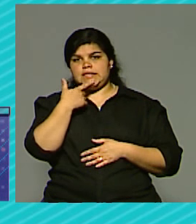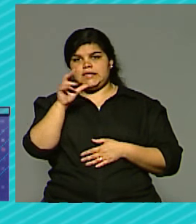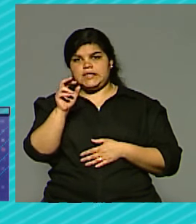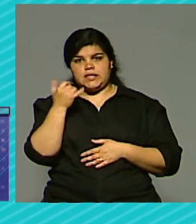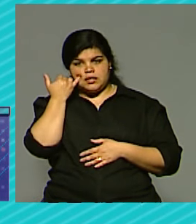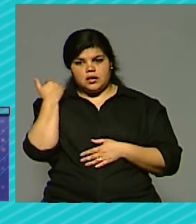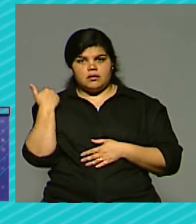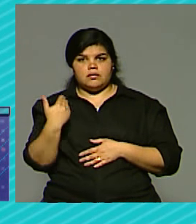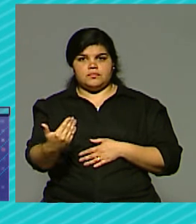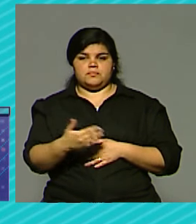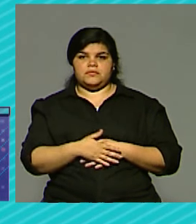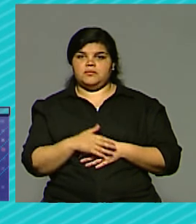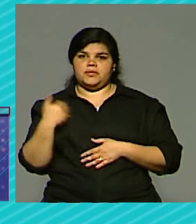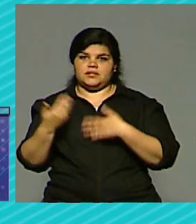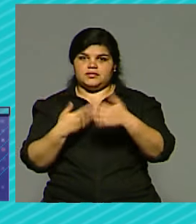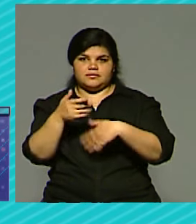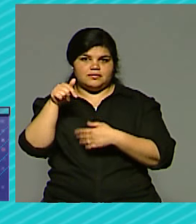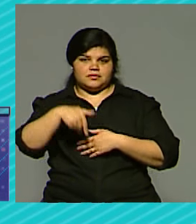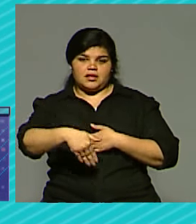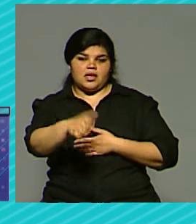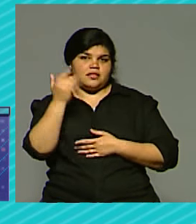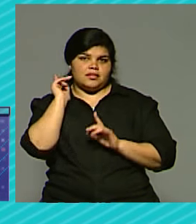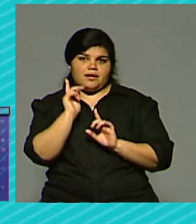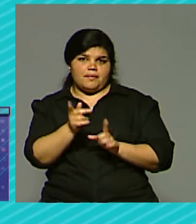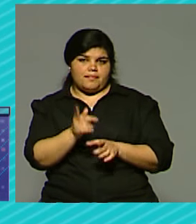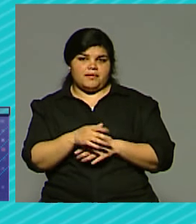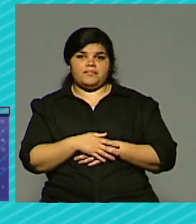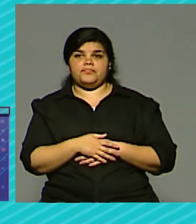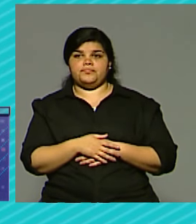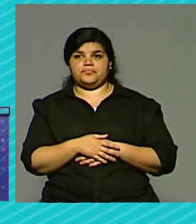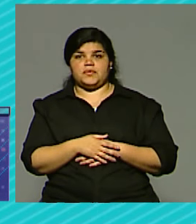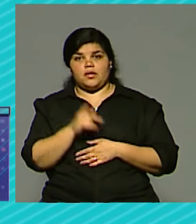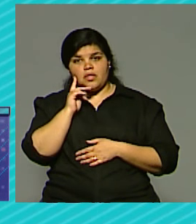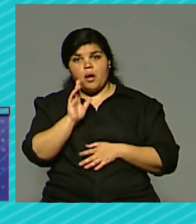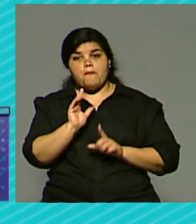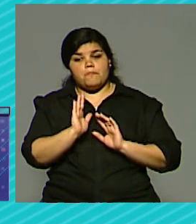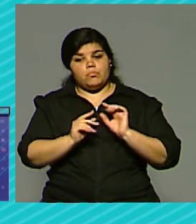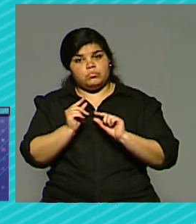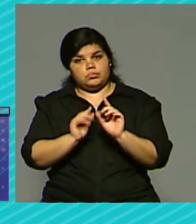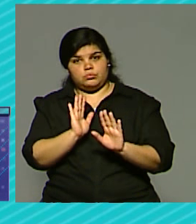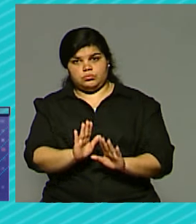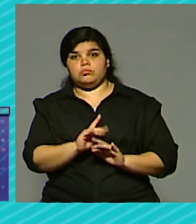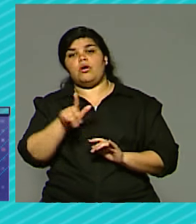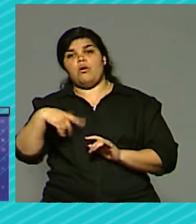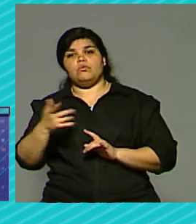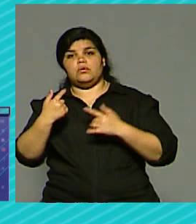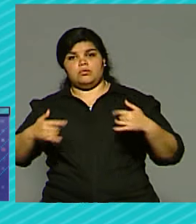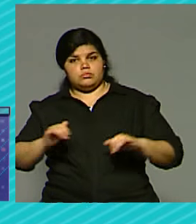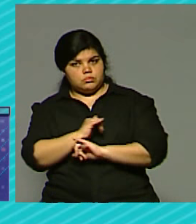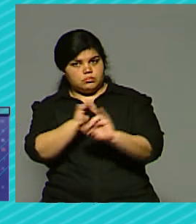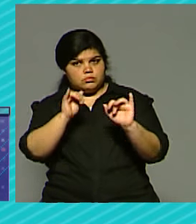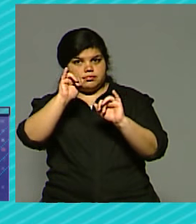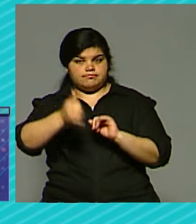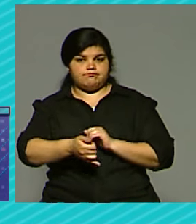se corta a fin de año. O sea, de a poco vayan viendo. Pero algo que les quería contar es lo siguiente. Tengan en cuenta una cosa,